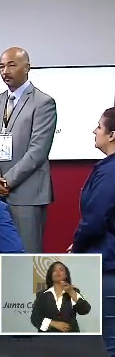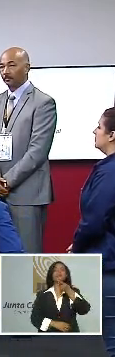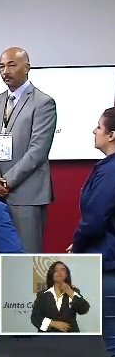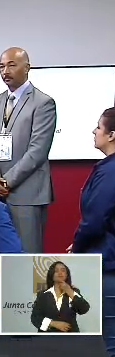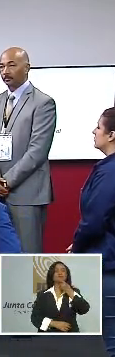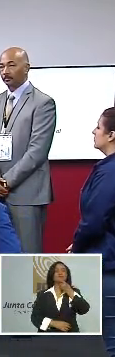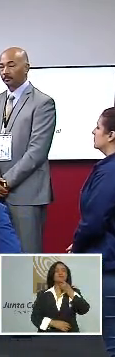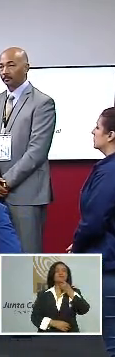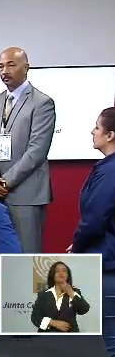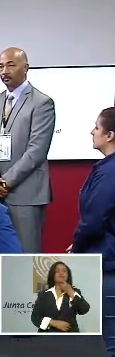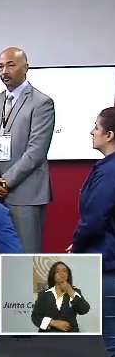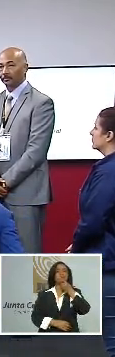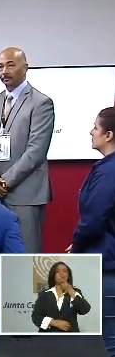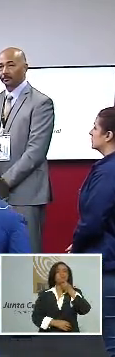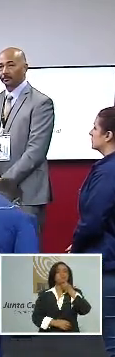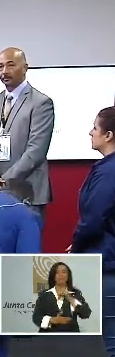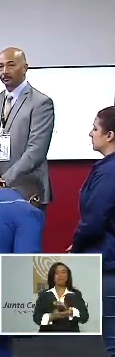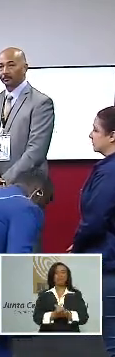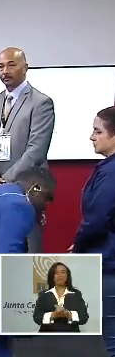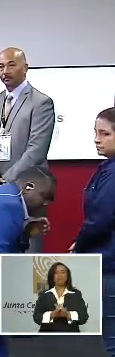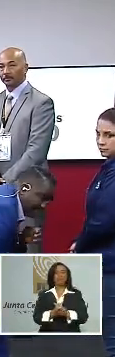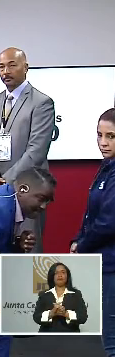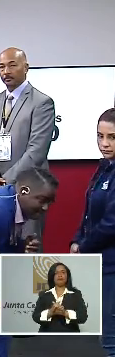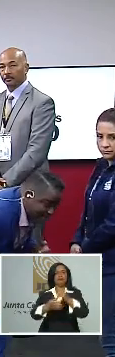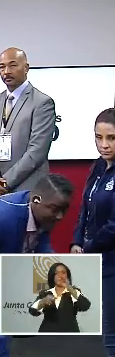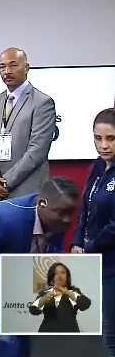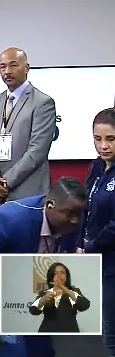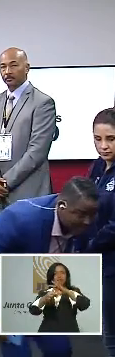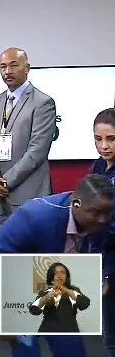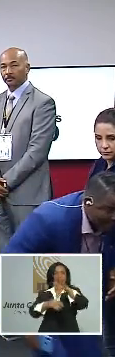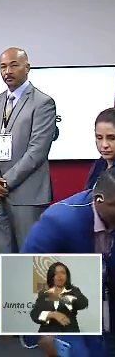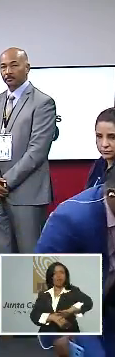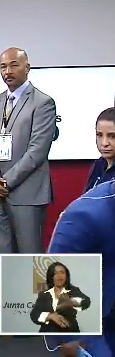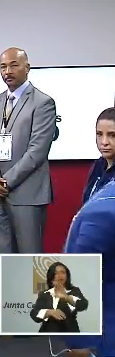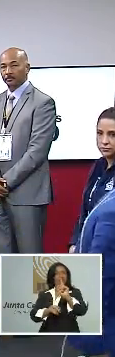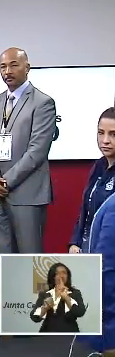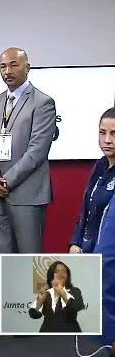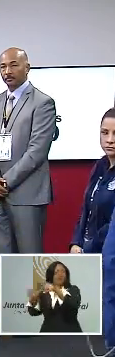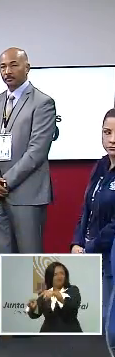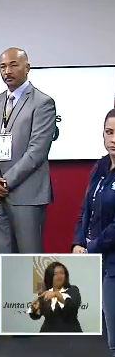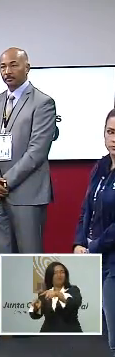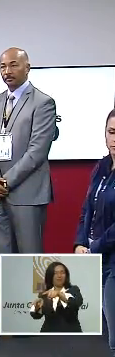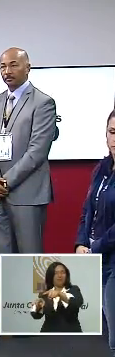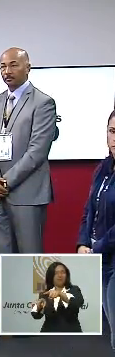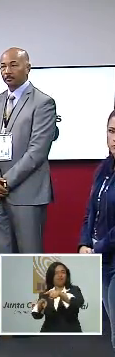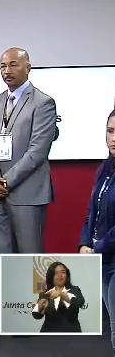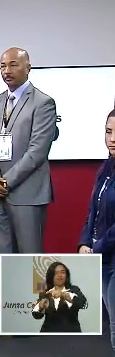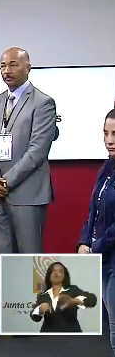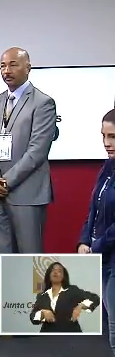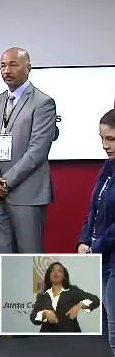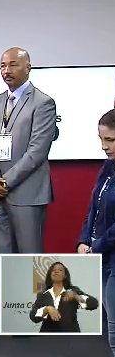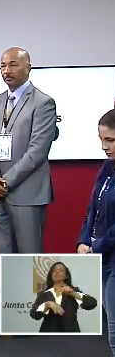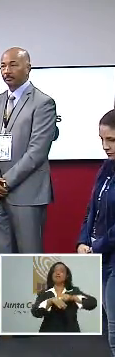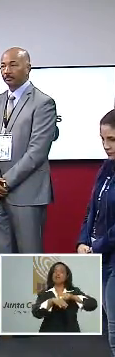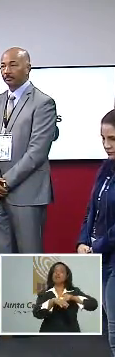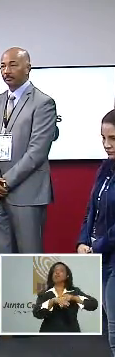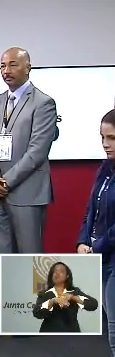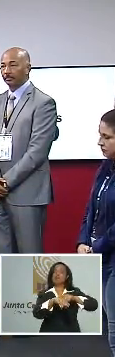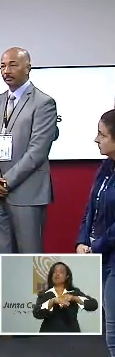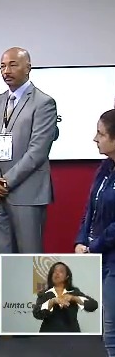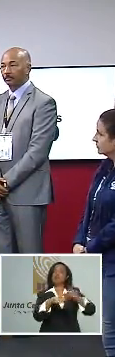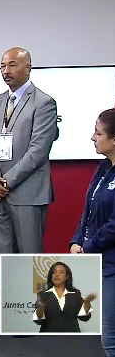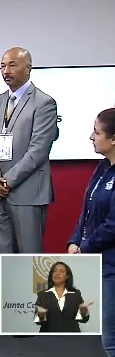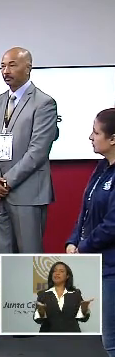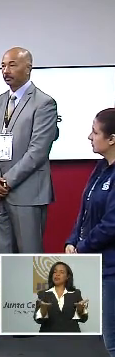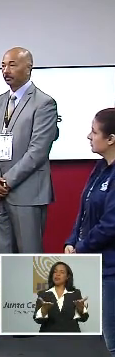acudan masivamente a la votación. Todavía hay tiempo suficiente para que